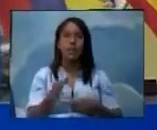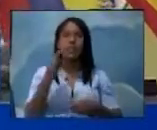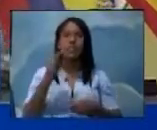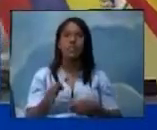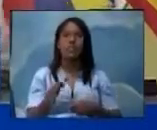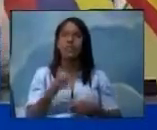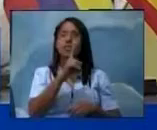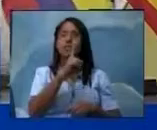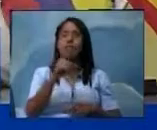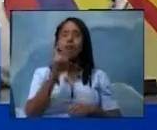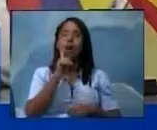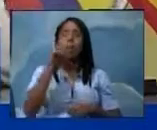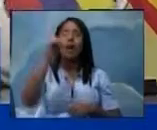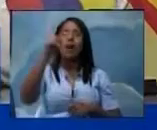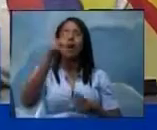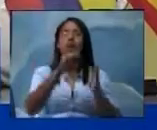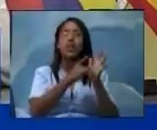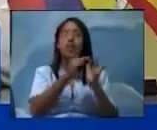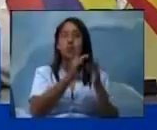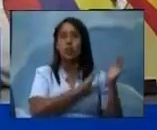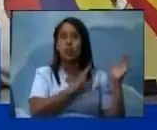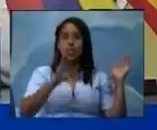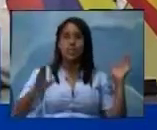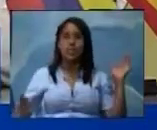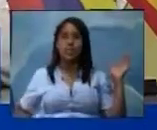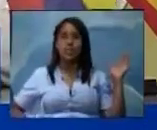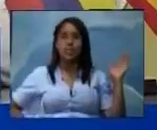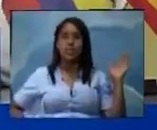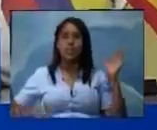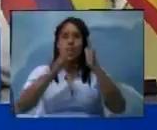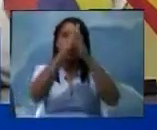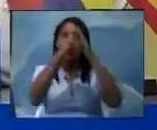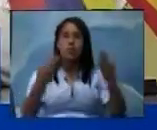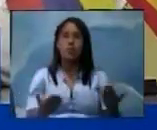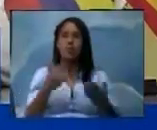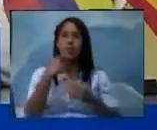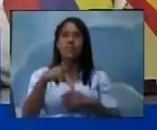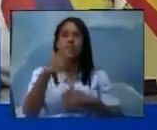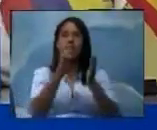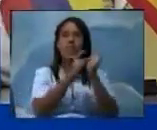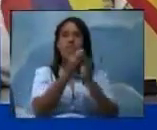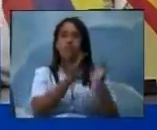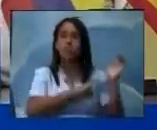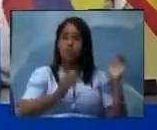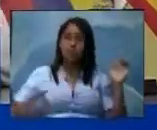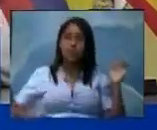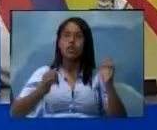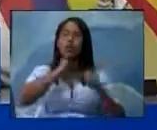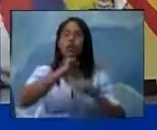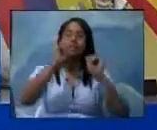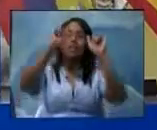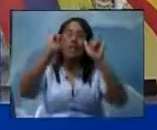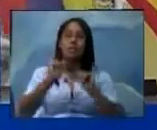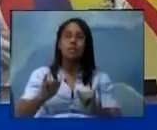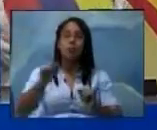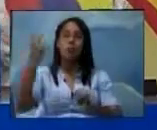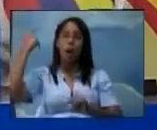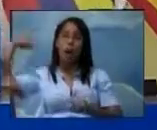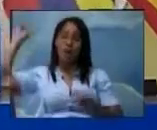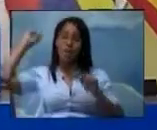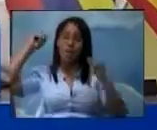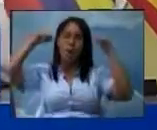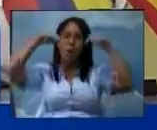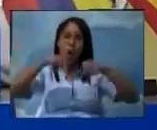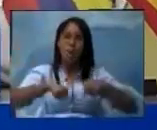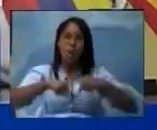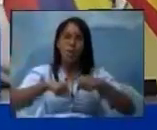siempre se llama Jesucristo. La Biblia dice que Jesucristo es el mismo